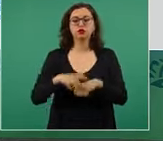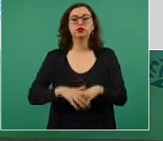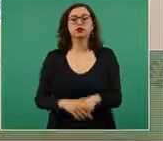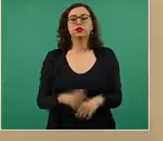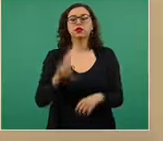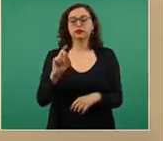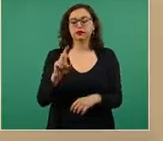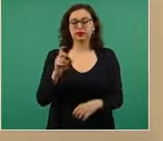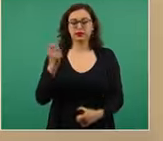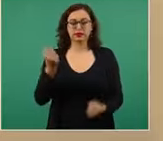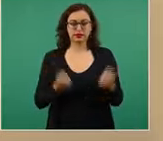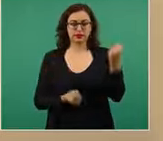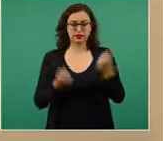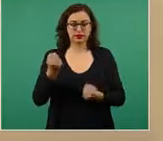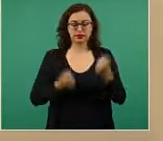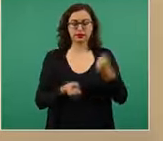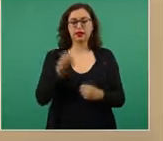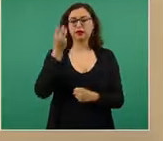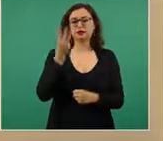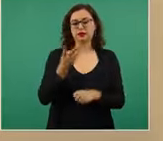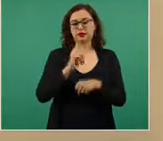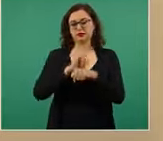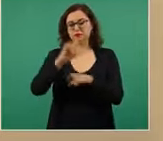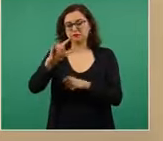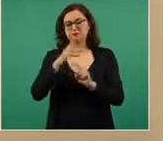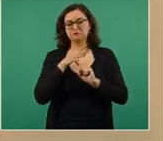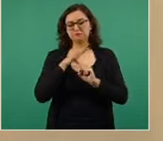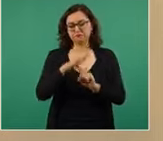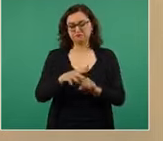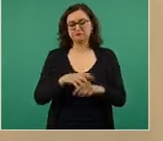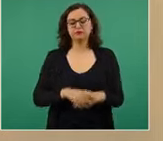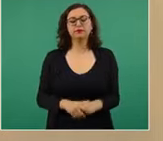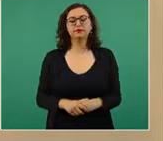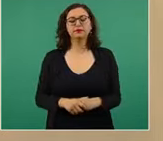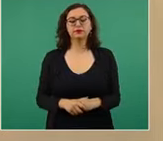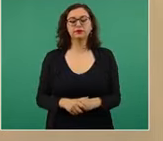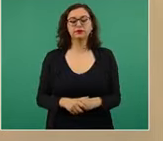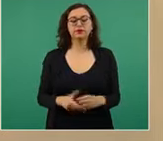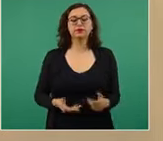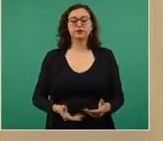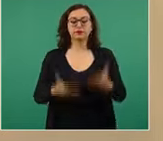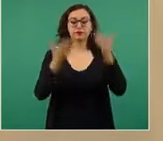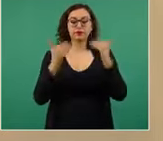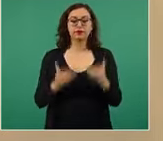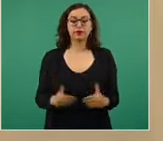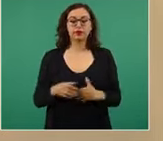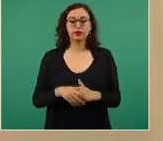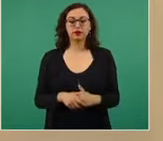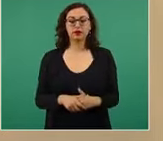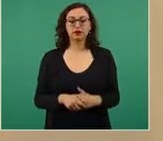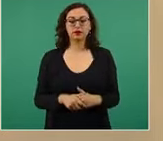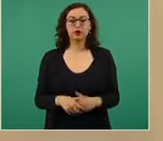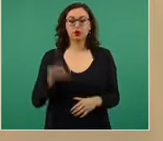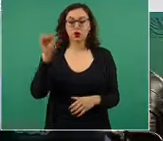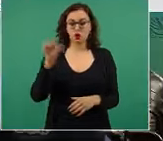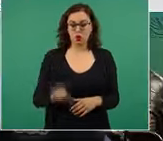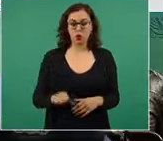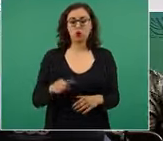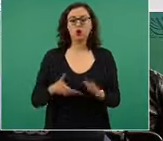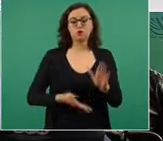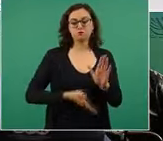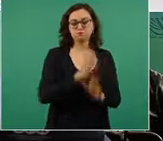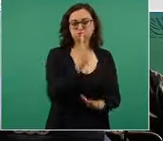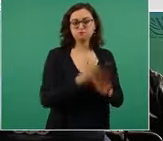vehículos y 3 aeronaves. Adelante, por favor. Lo que vamos a distribuir el día de hoy,